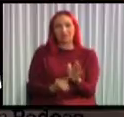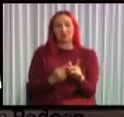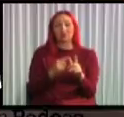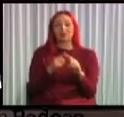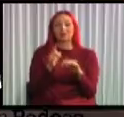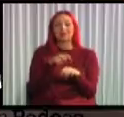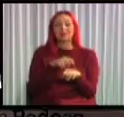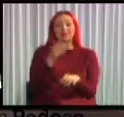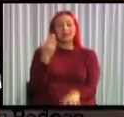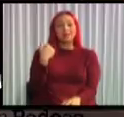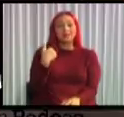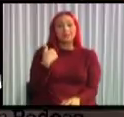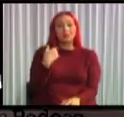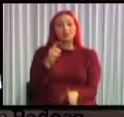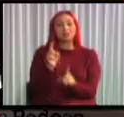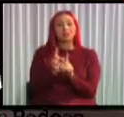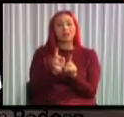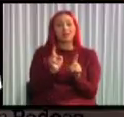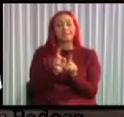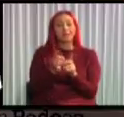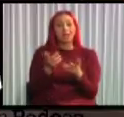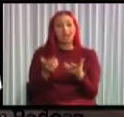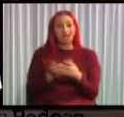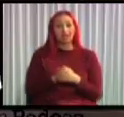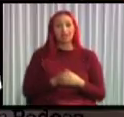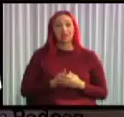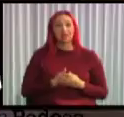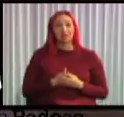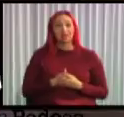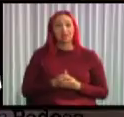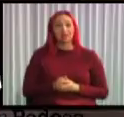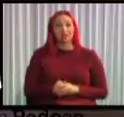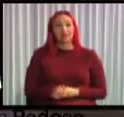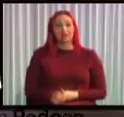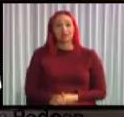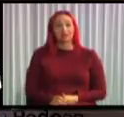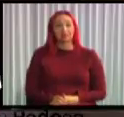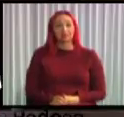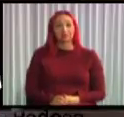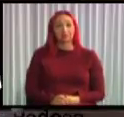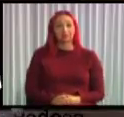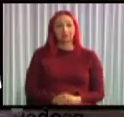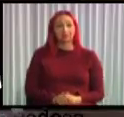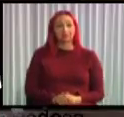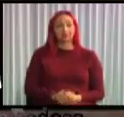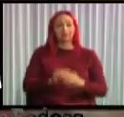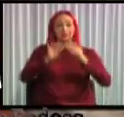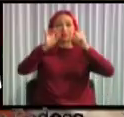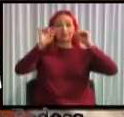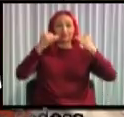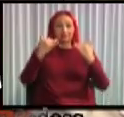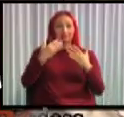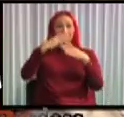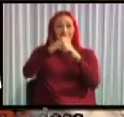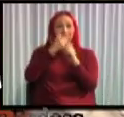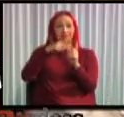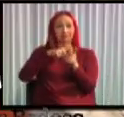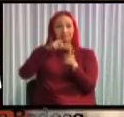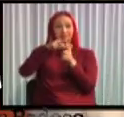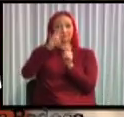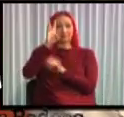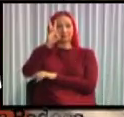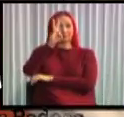En ese tiempo también, como caía mucha ceniza, como lo está haciendo ahora, ¿sí?, en